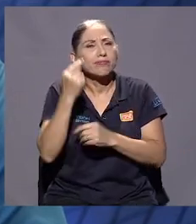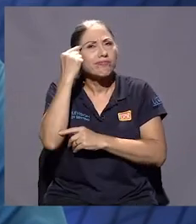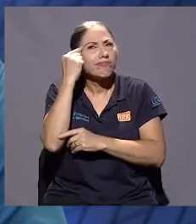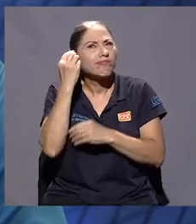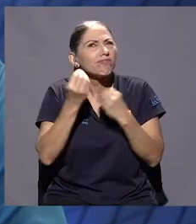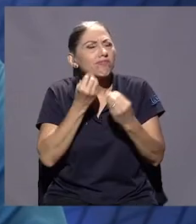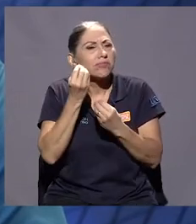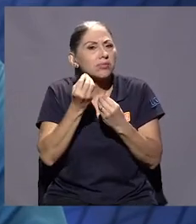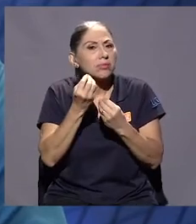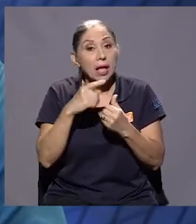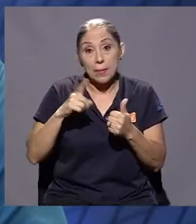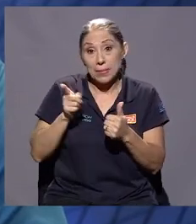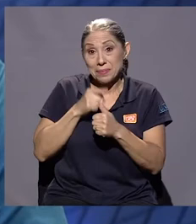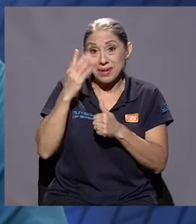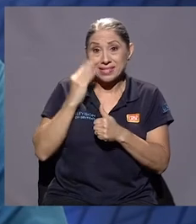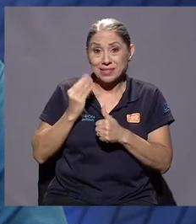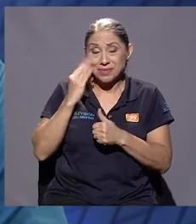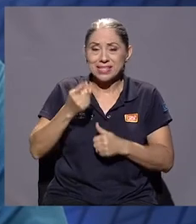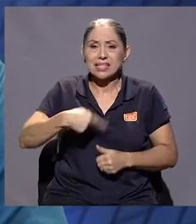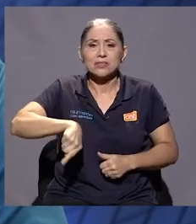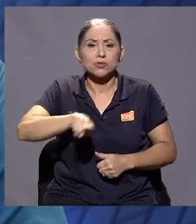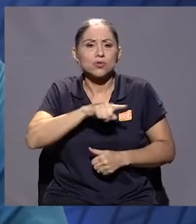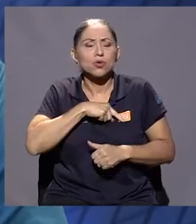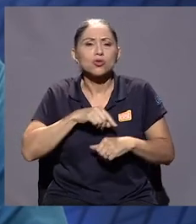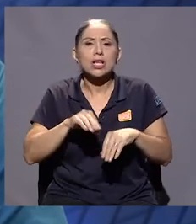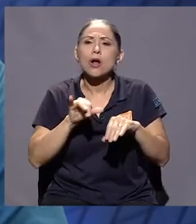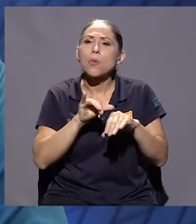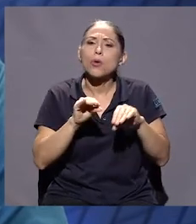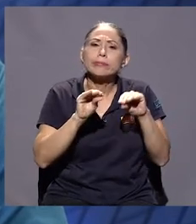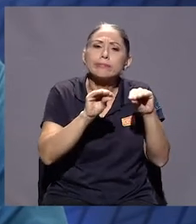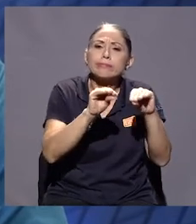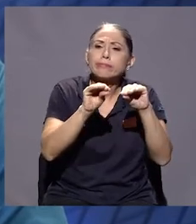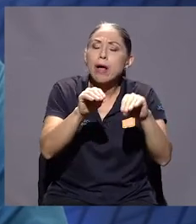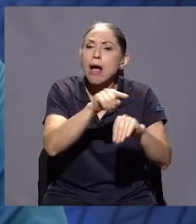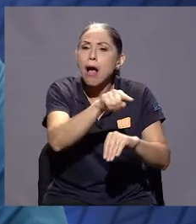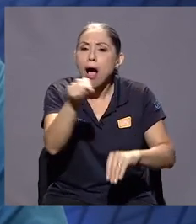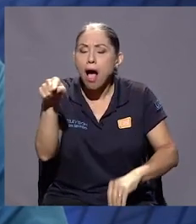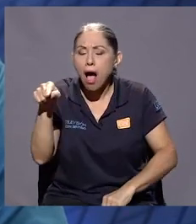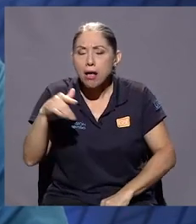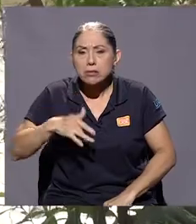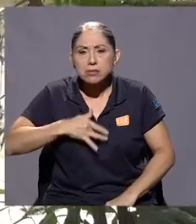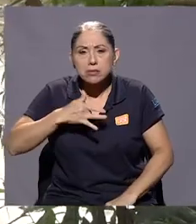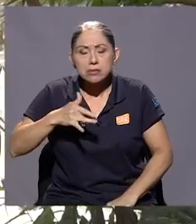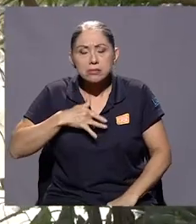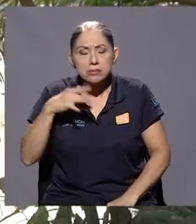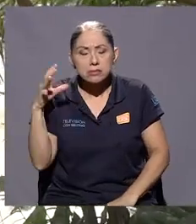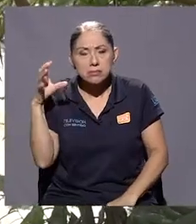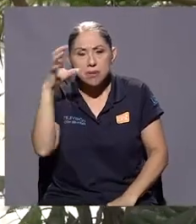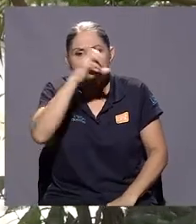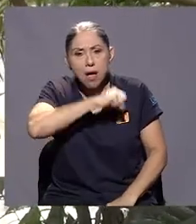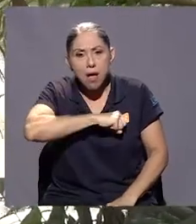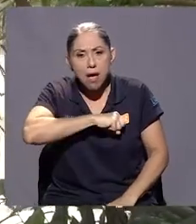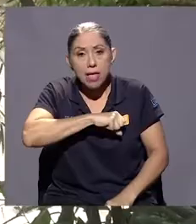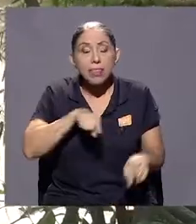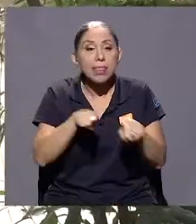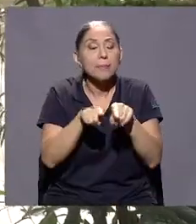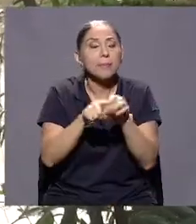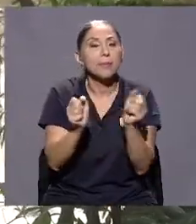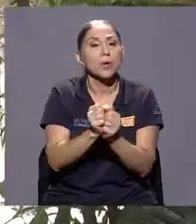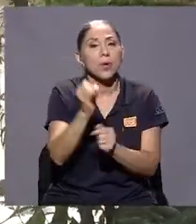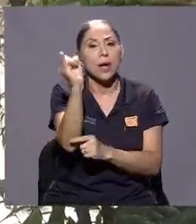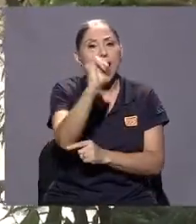tuvimos eran mucho desde la sensibilización desde el arte participativo mucho